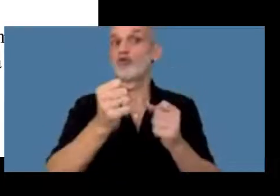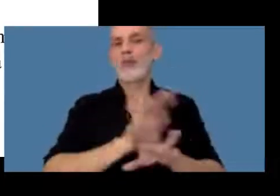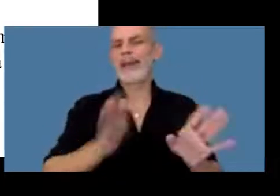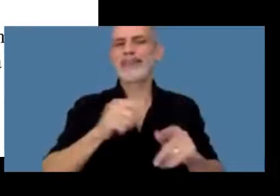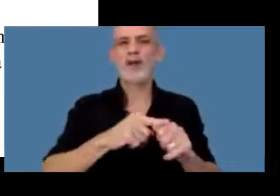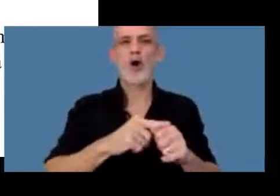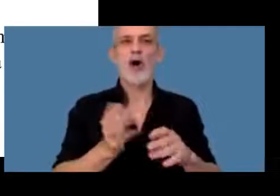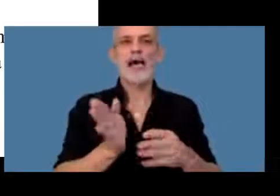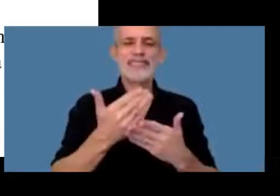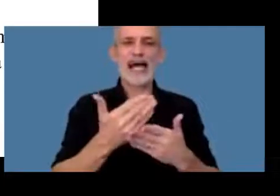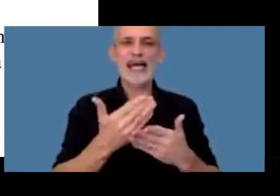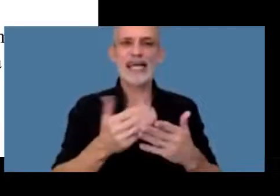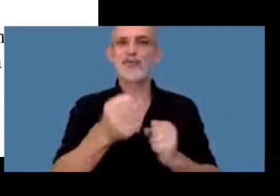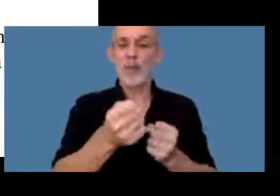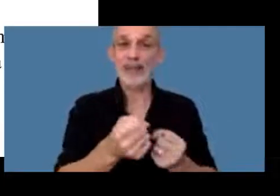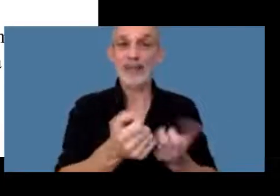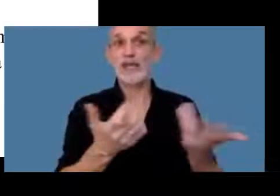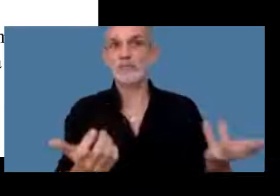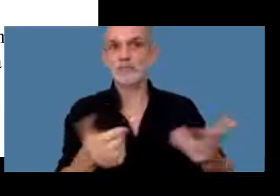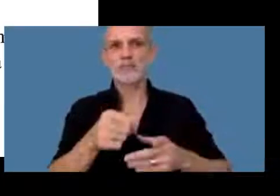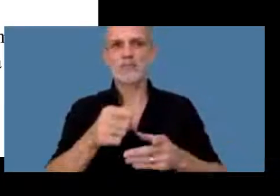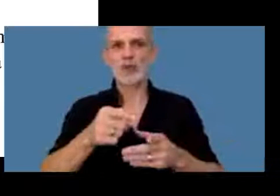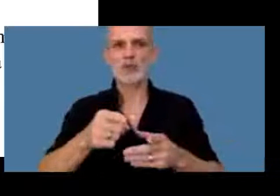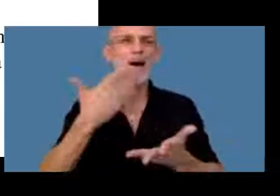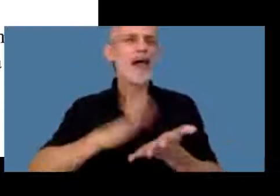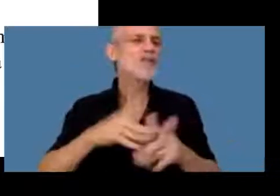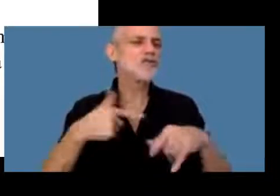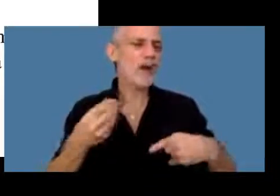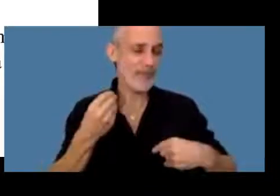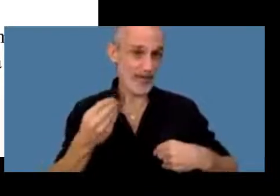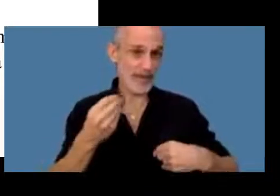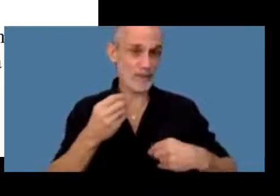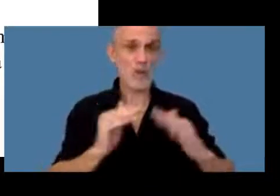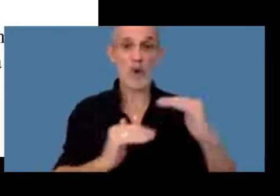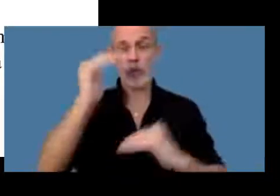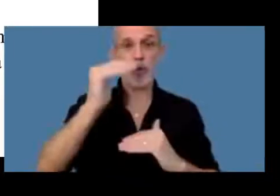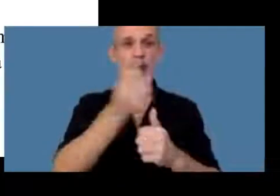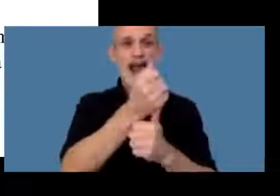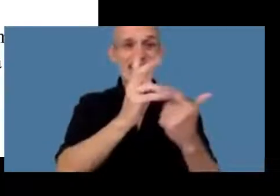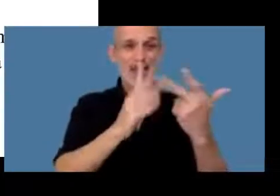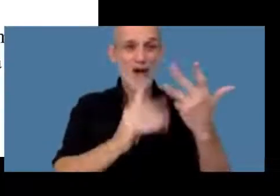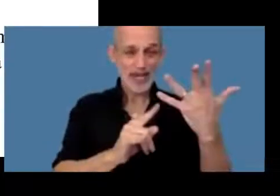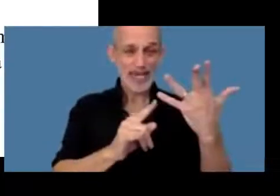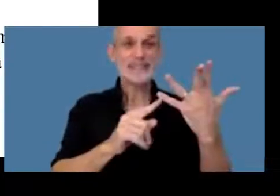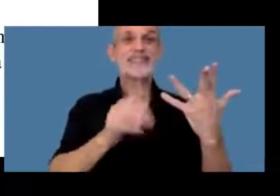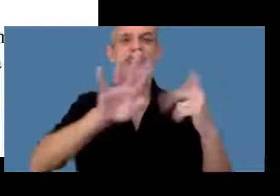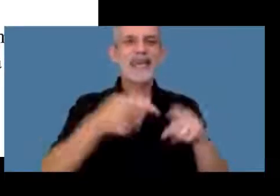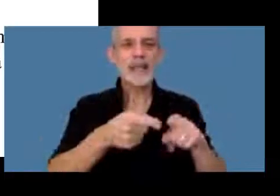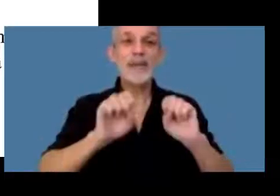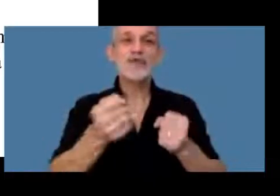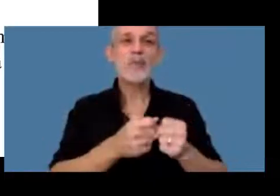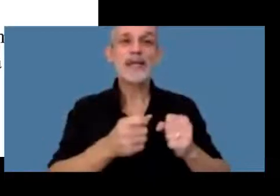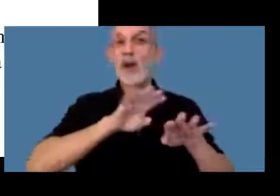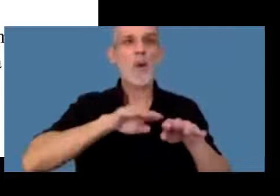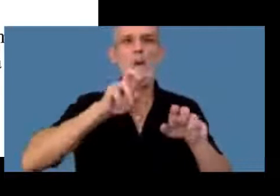exclusiones, tanto estamos hablando por haber superado categorías y además también se suspendieron las bajas y